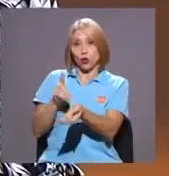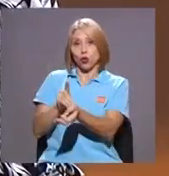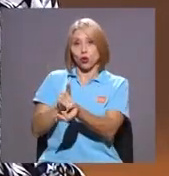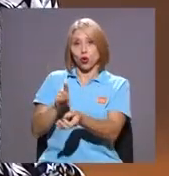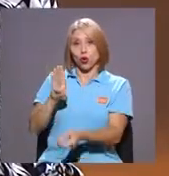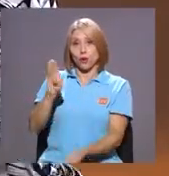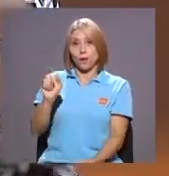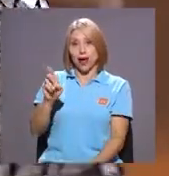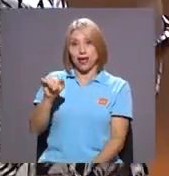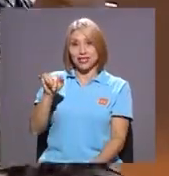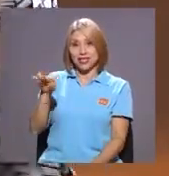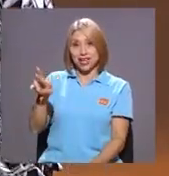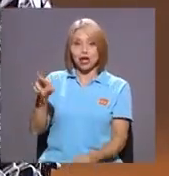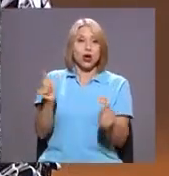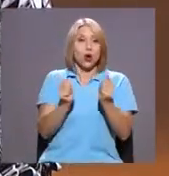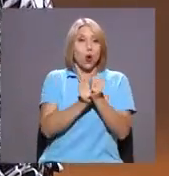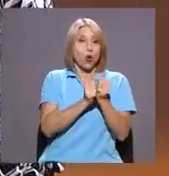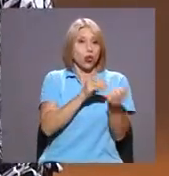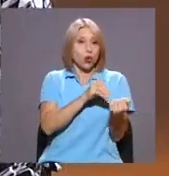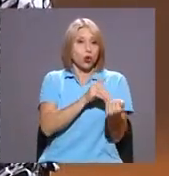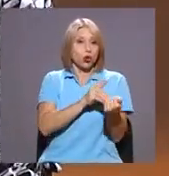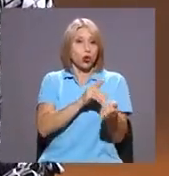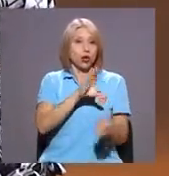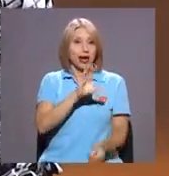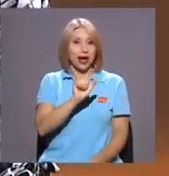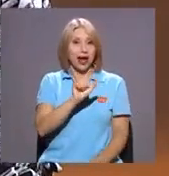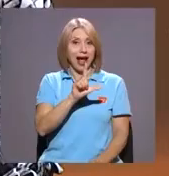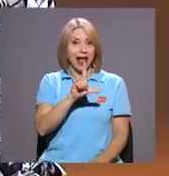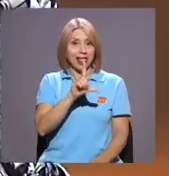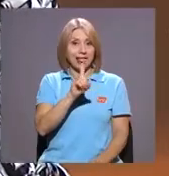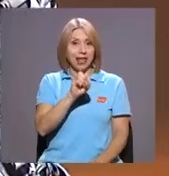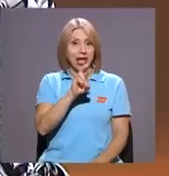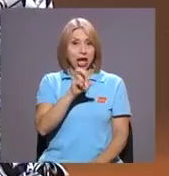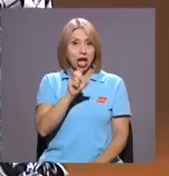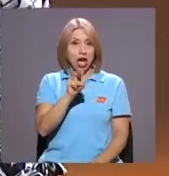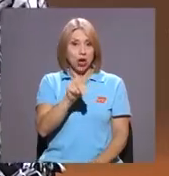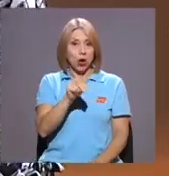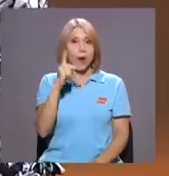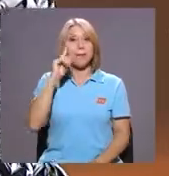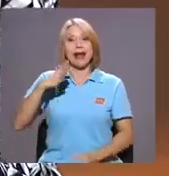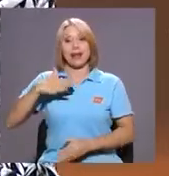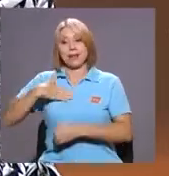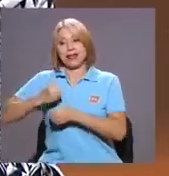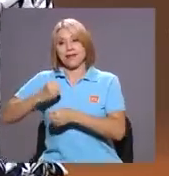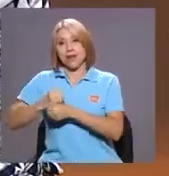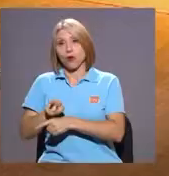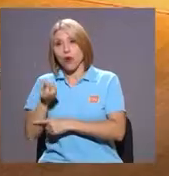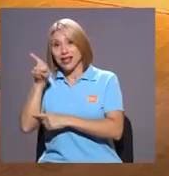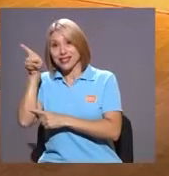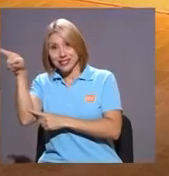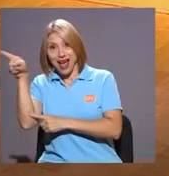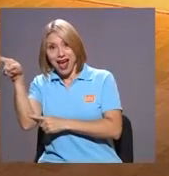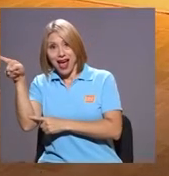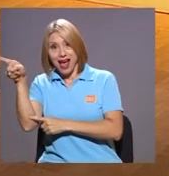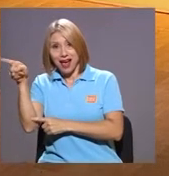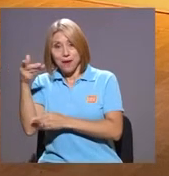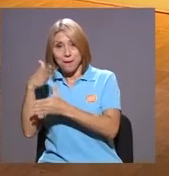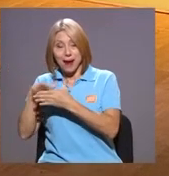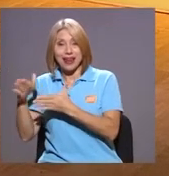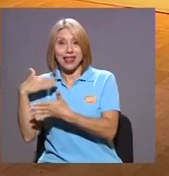con el doctor Calderón aquí también, para poder incorporar el trabajo que yo tenía que hacer allá como parte de mi